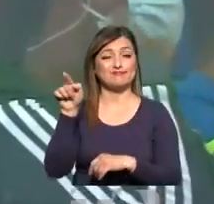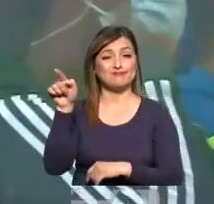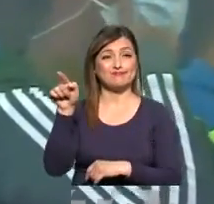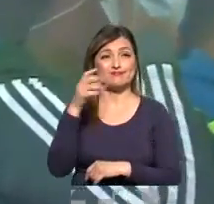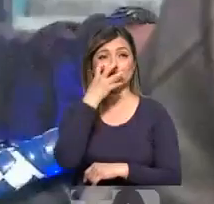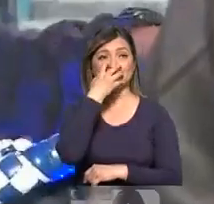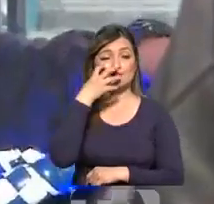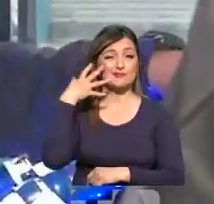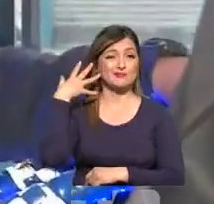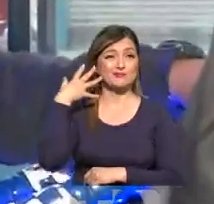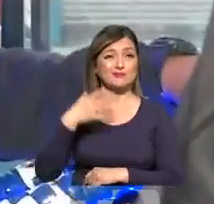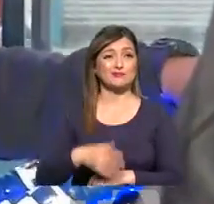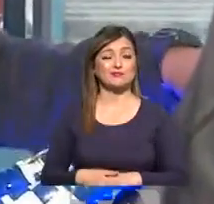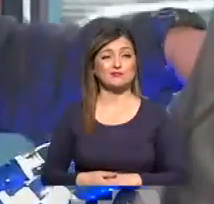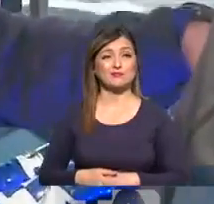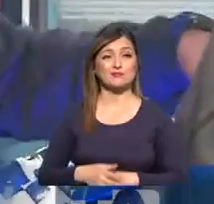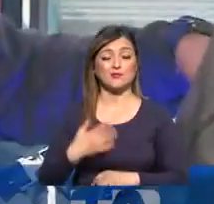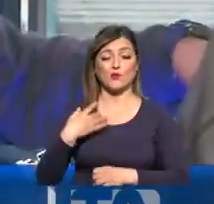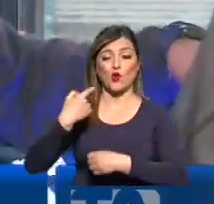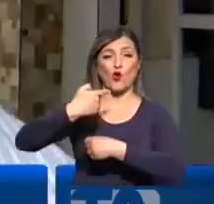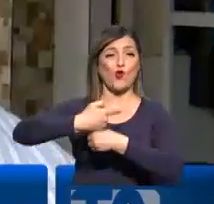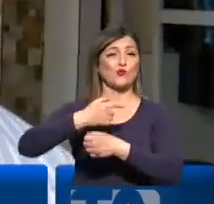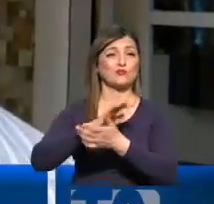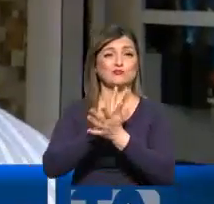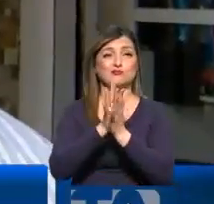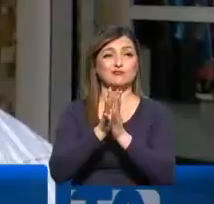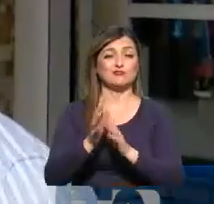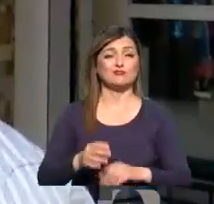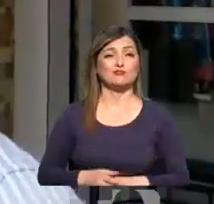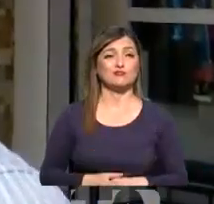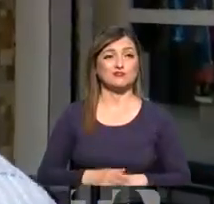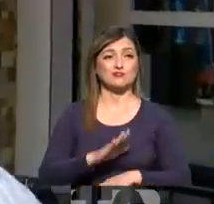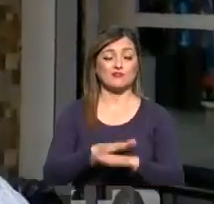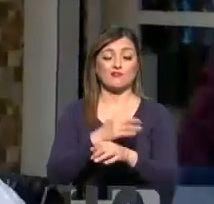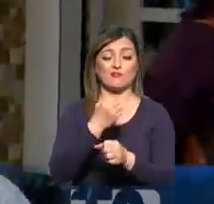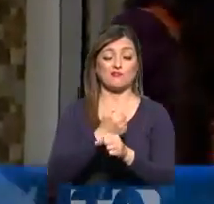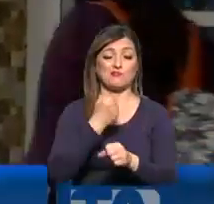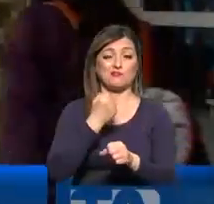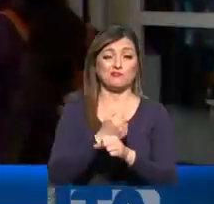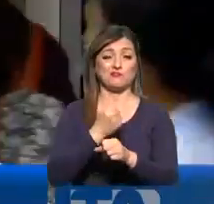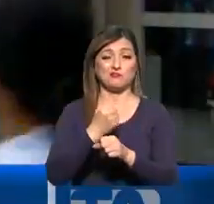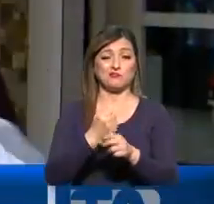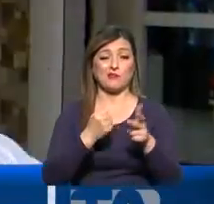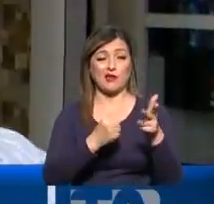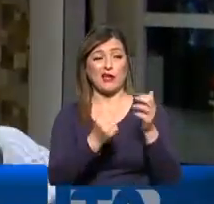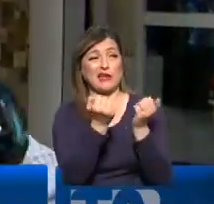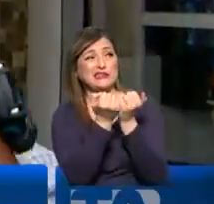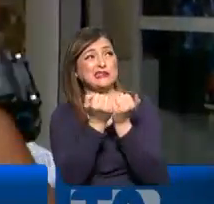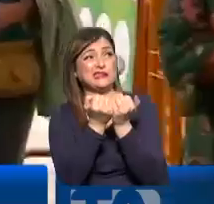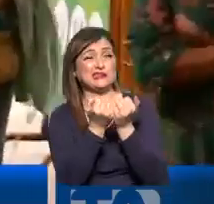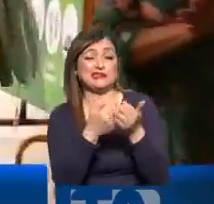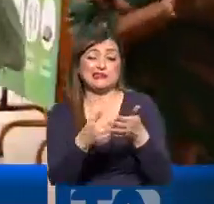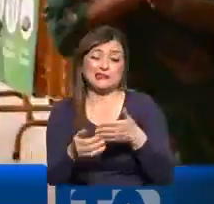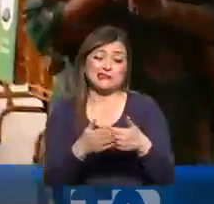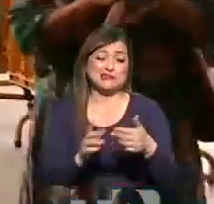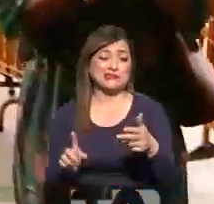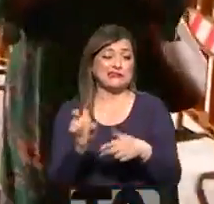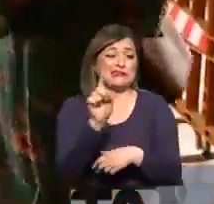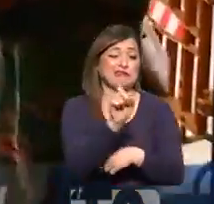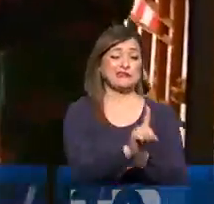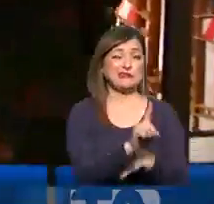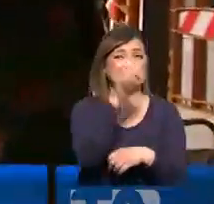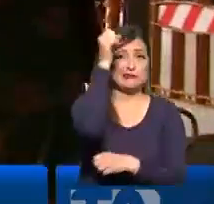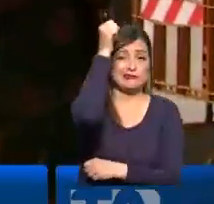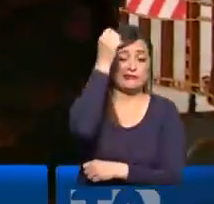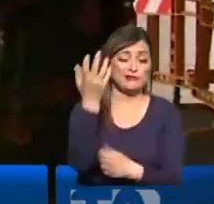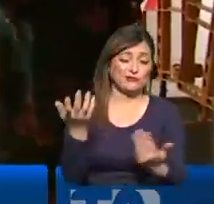sin mascarilla. No han dado ninguna orden todavía nosotros. Cuestiones de trabajo, ¿no? Hay que arriesgarse, ¿no? En tanto que los